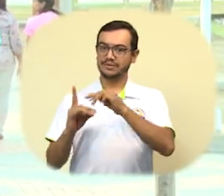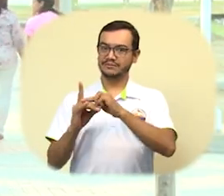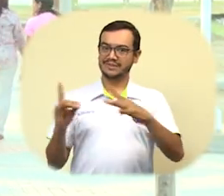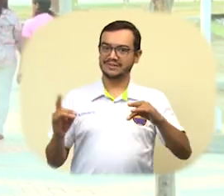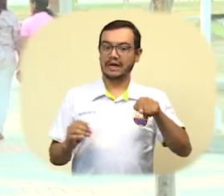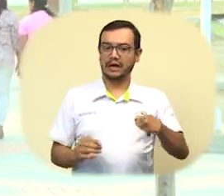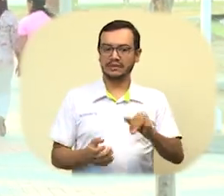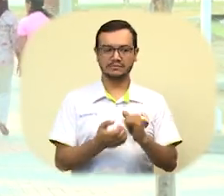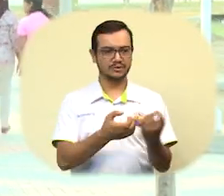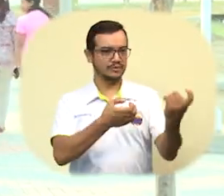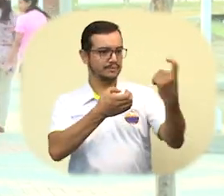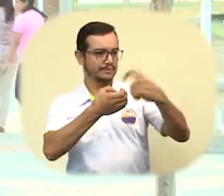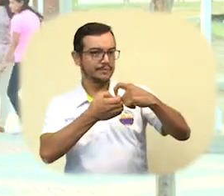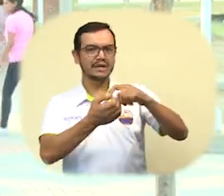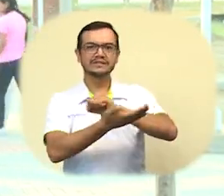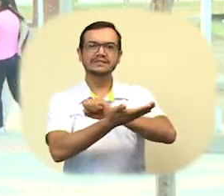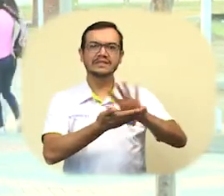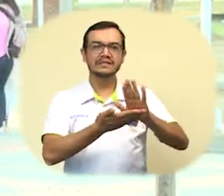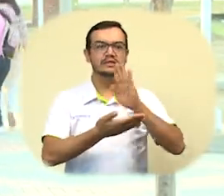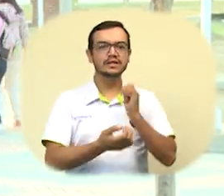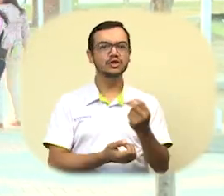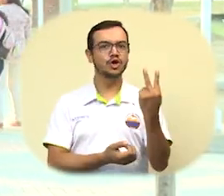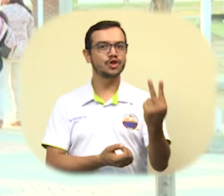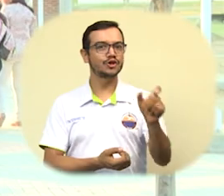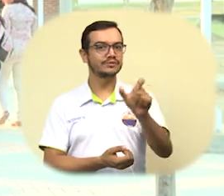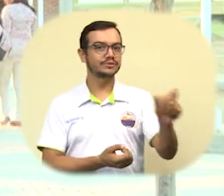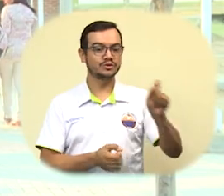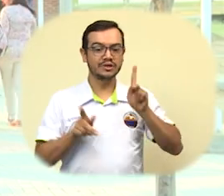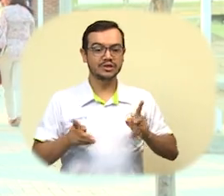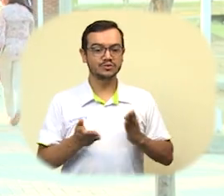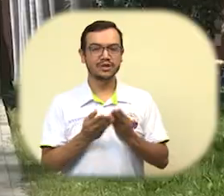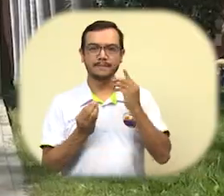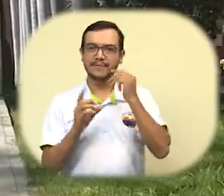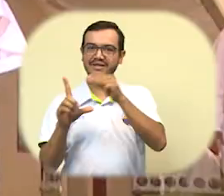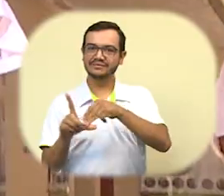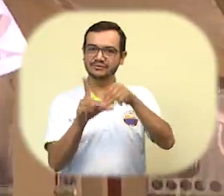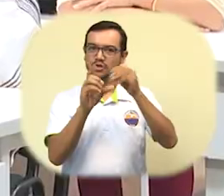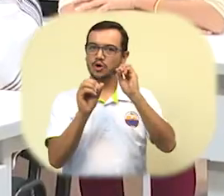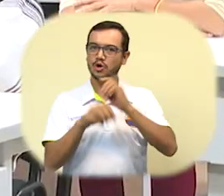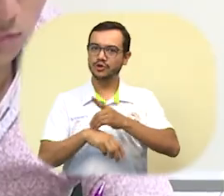Unimagdalena becará anualmente a 2 estudiantes indígenas en estudios posgraduales.